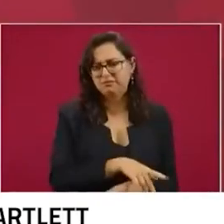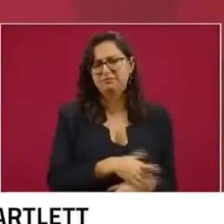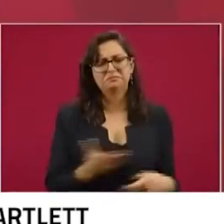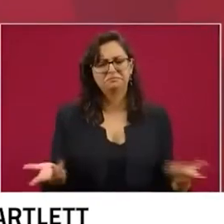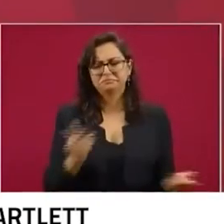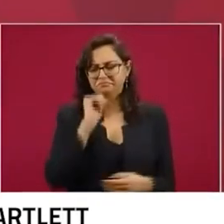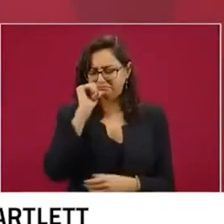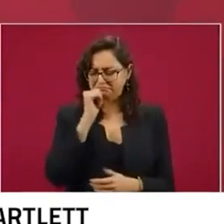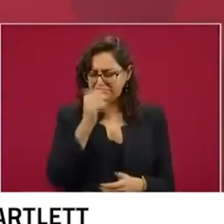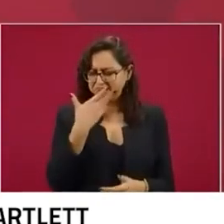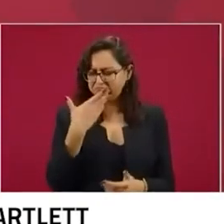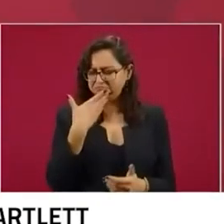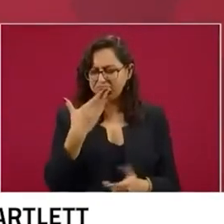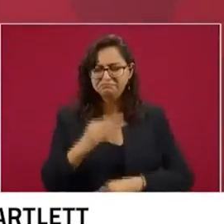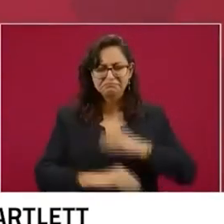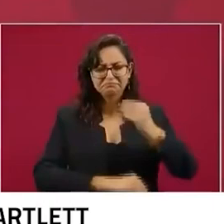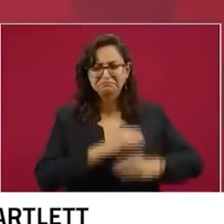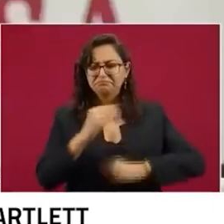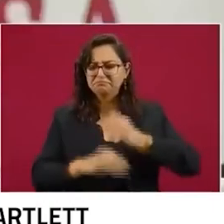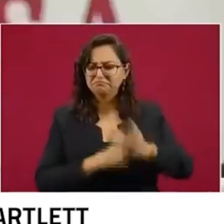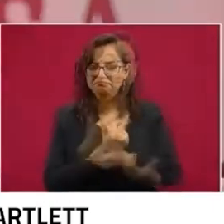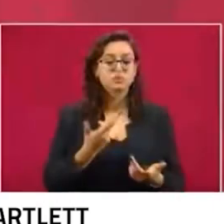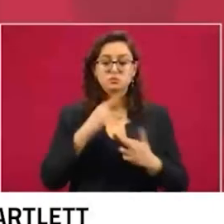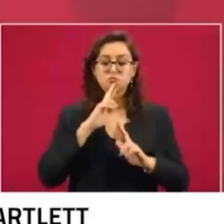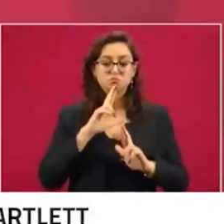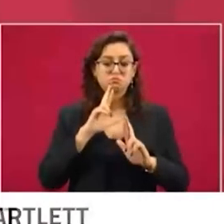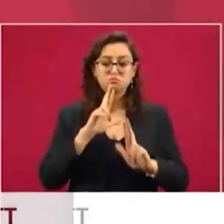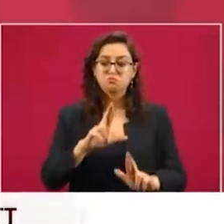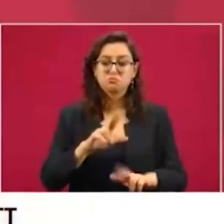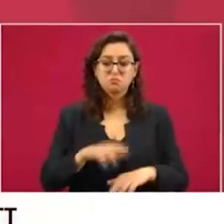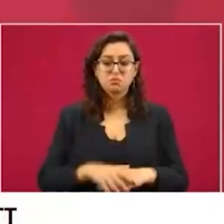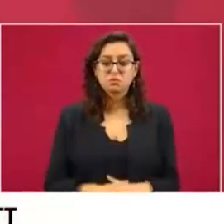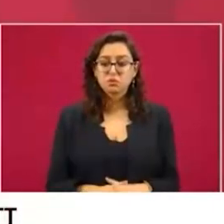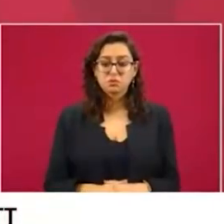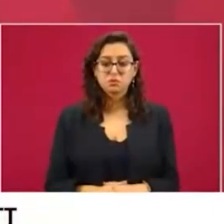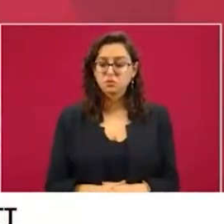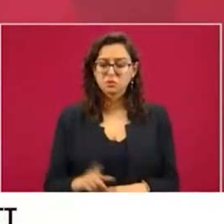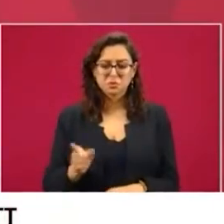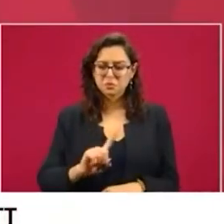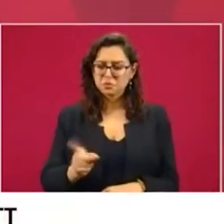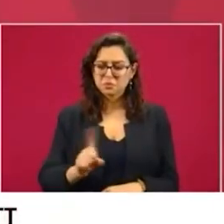polémica poner por encima la libertad es que